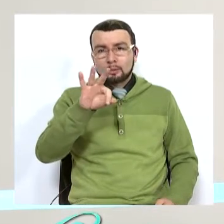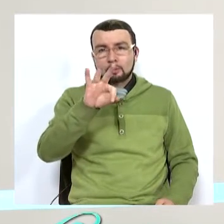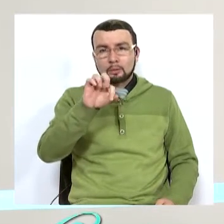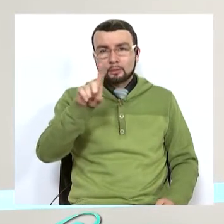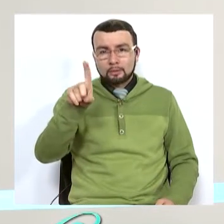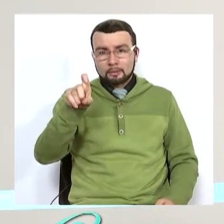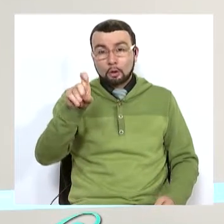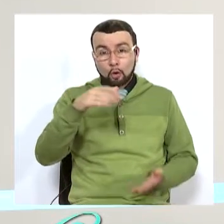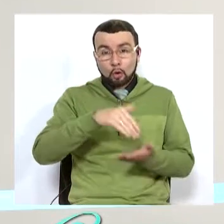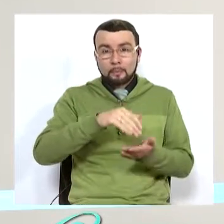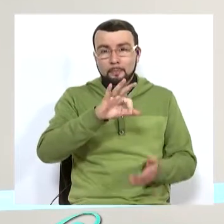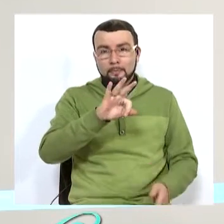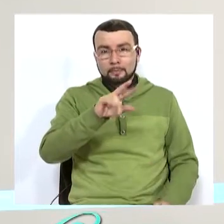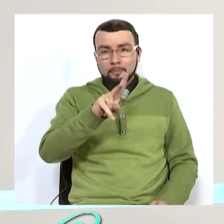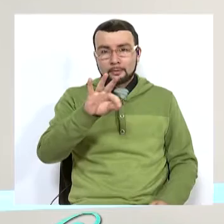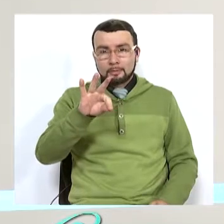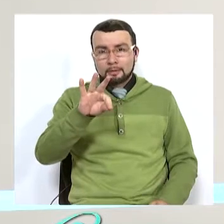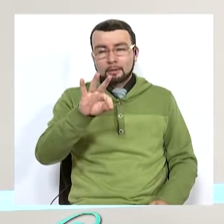323-288-3186.